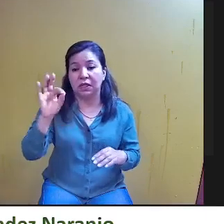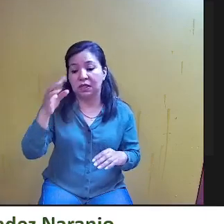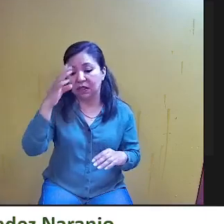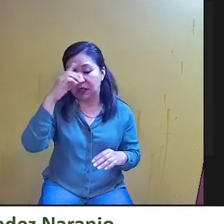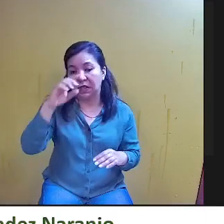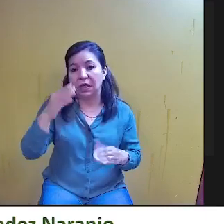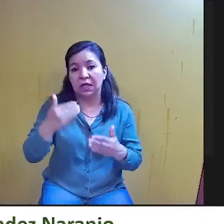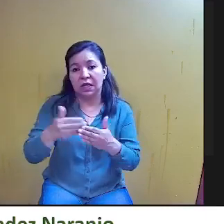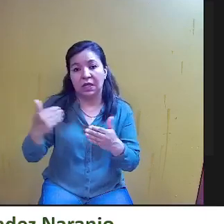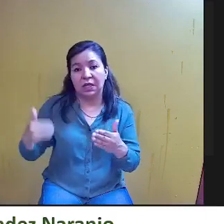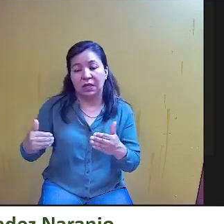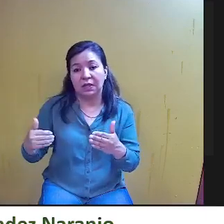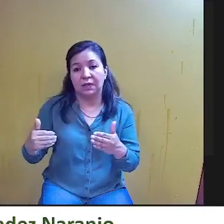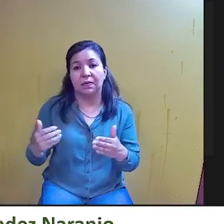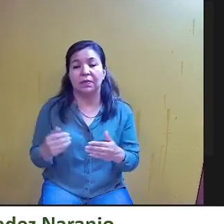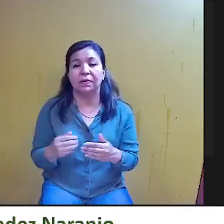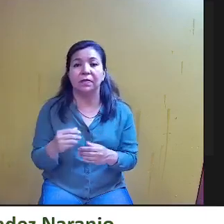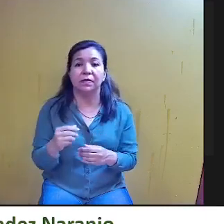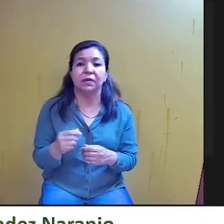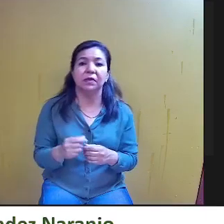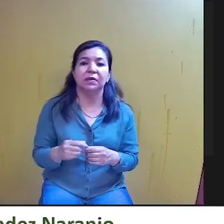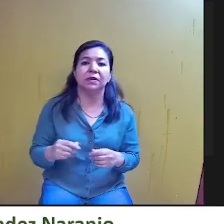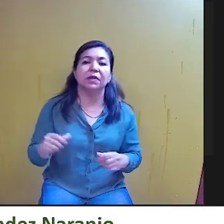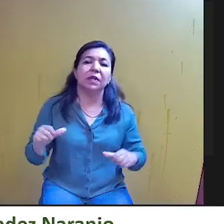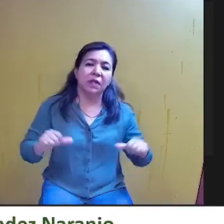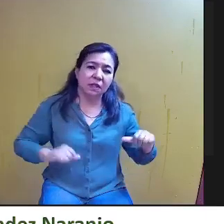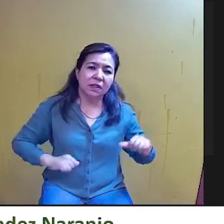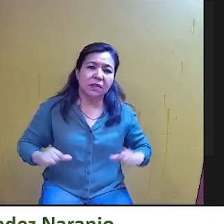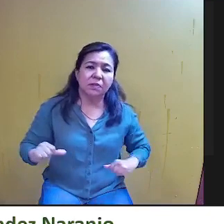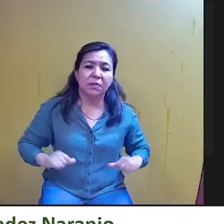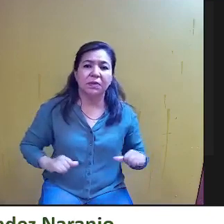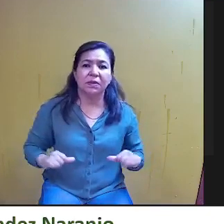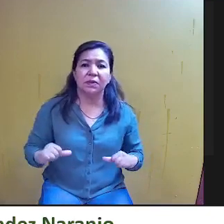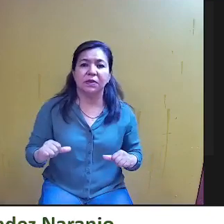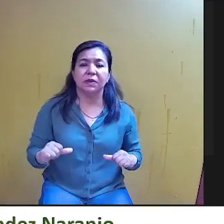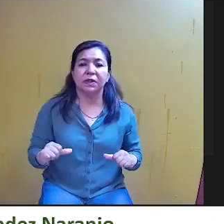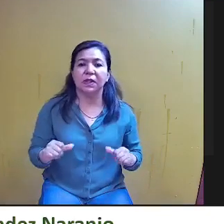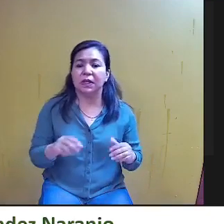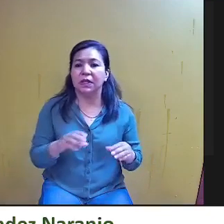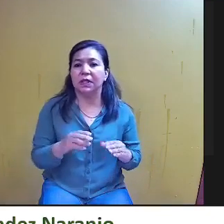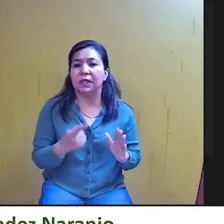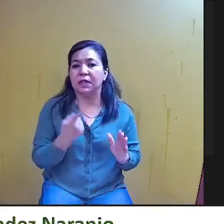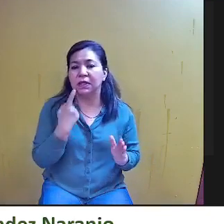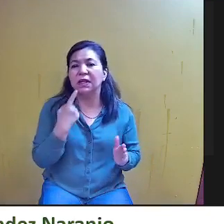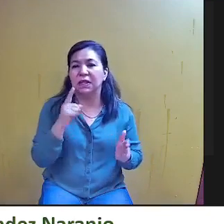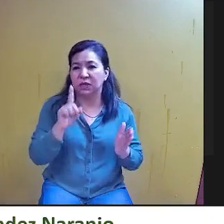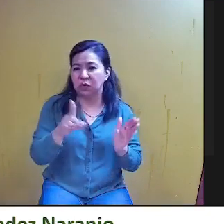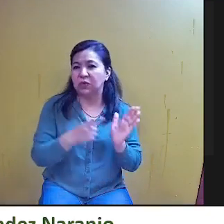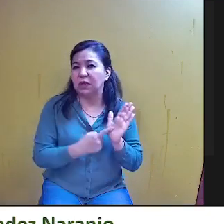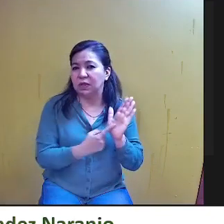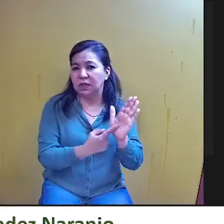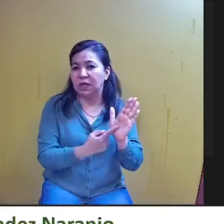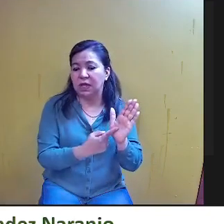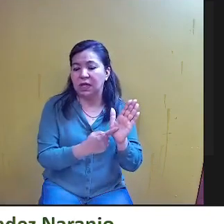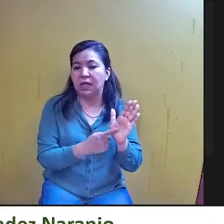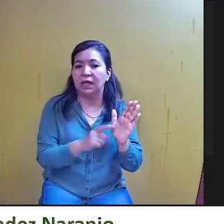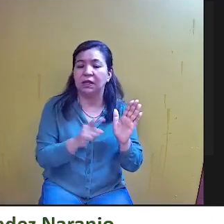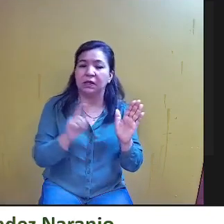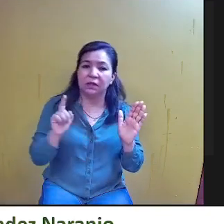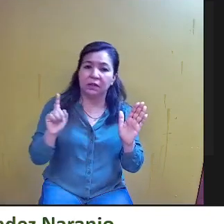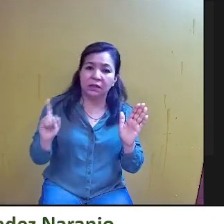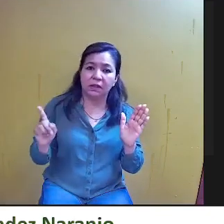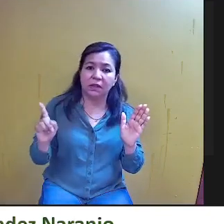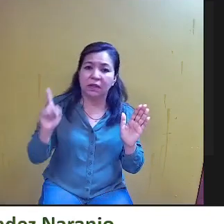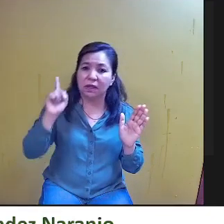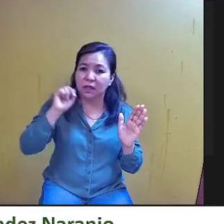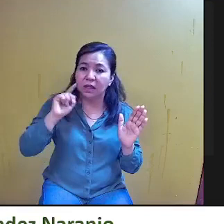ordinarios. Máxime que el propio actor reconoce expresamente en su escrito de demanda que la ciudadana antes aludida fue